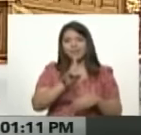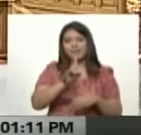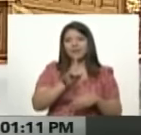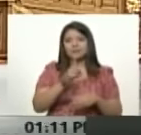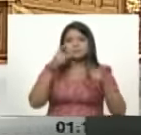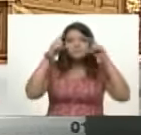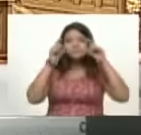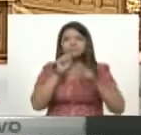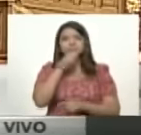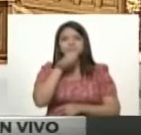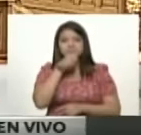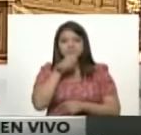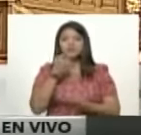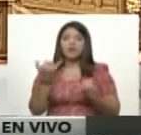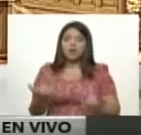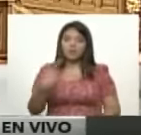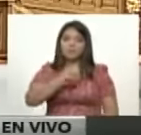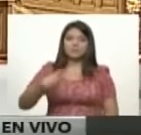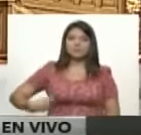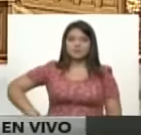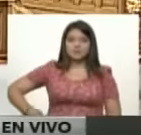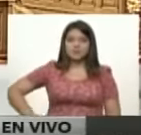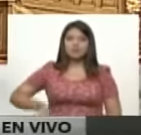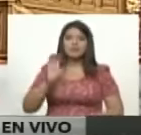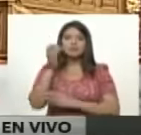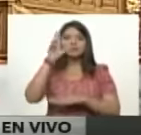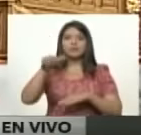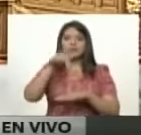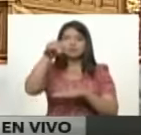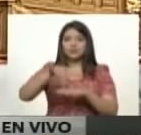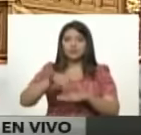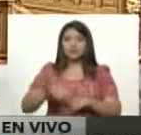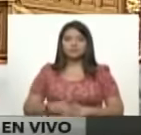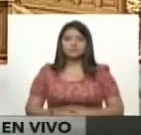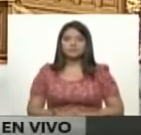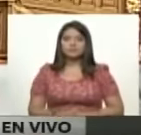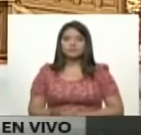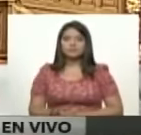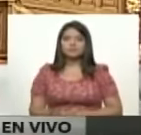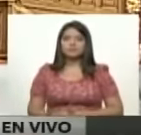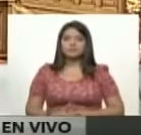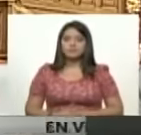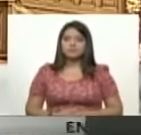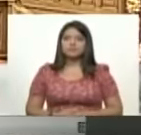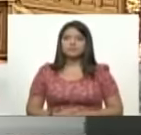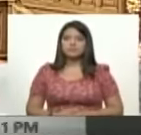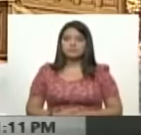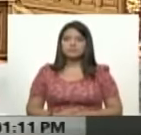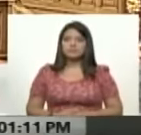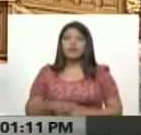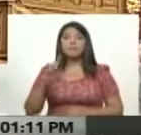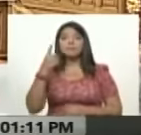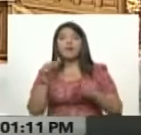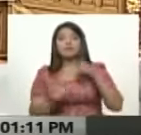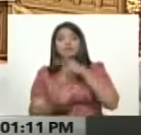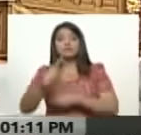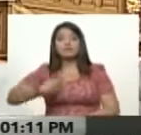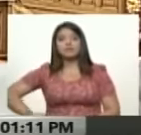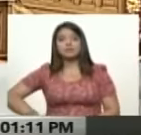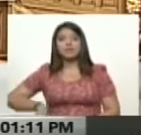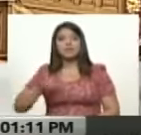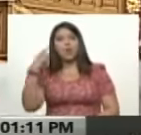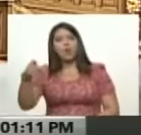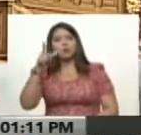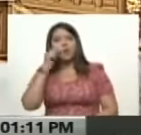Alud, asume la presidencia de esta Asamblea Nacional. El primer vicepresidente es el